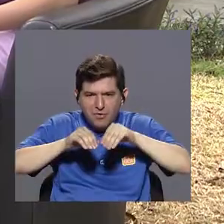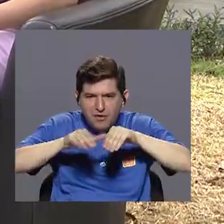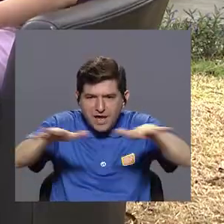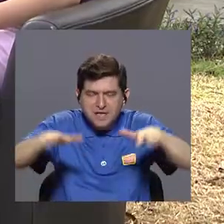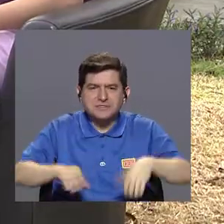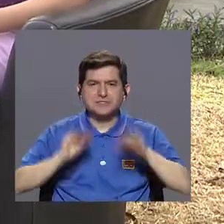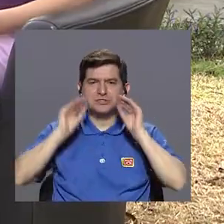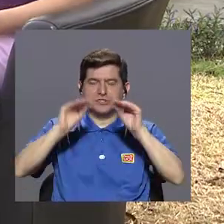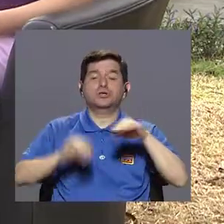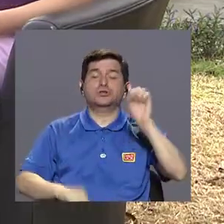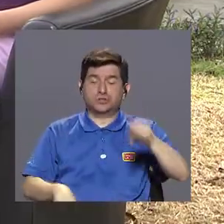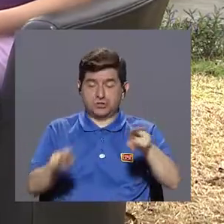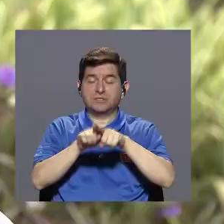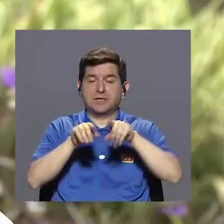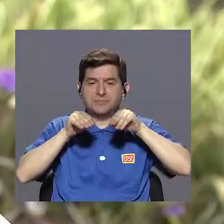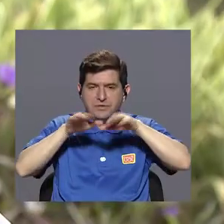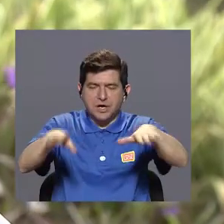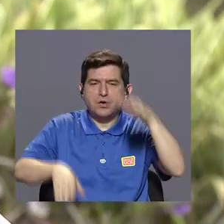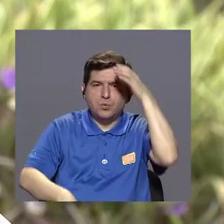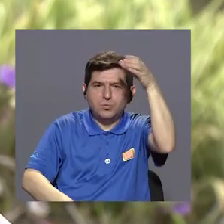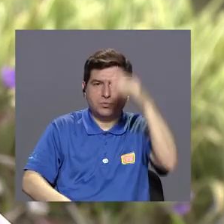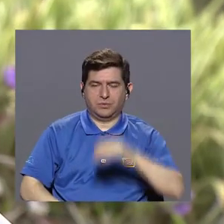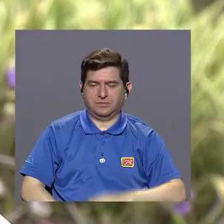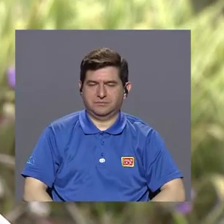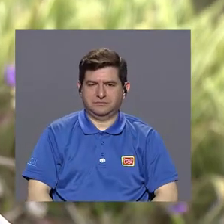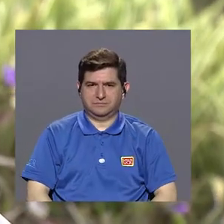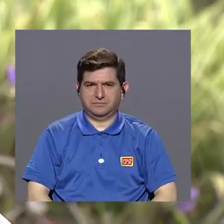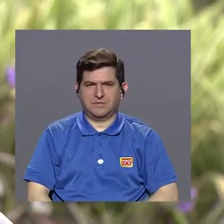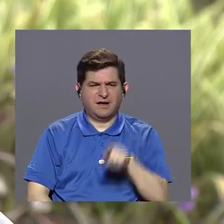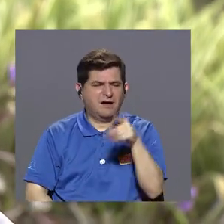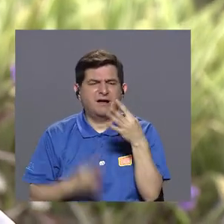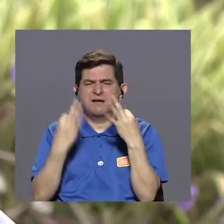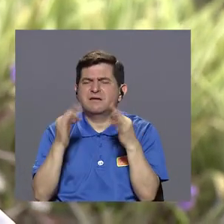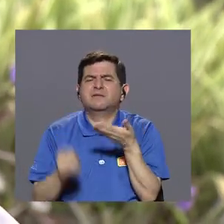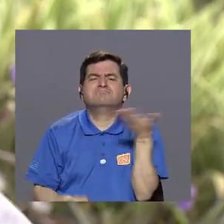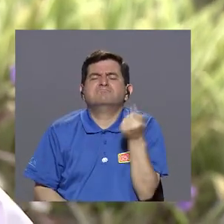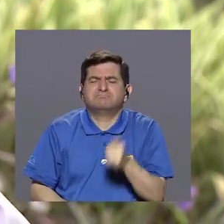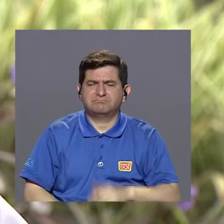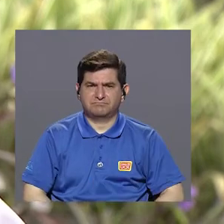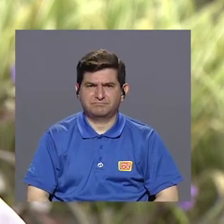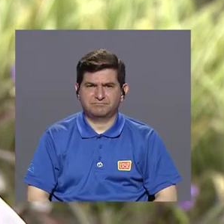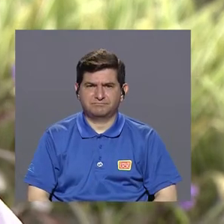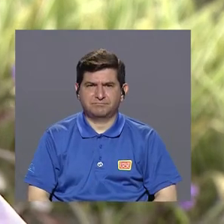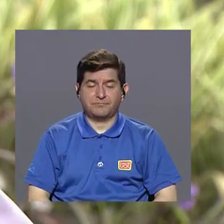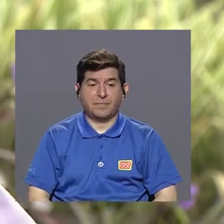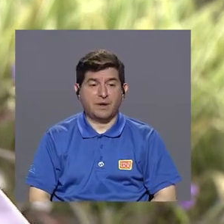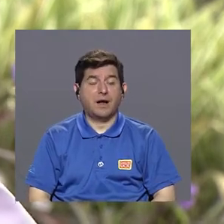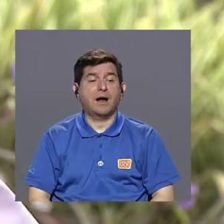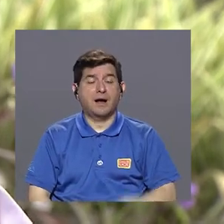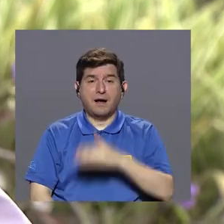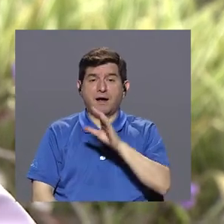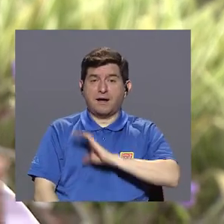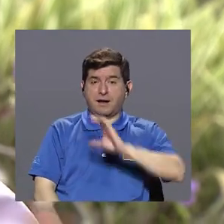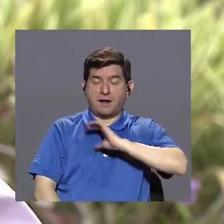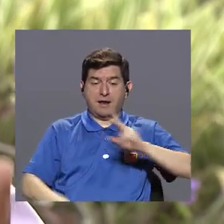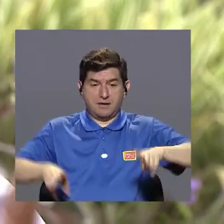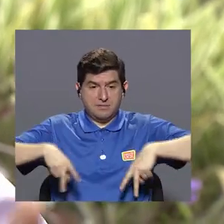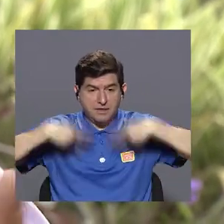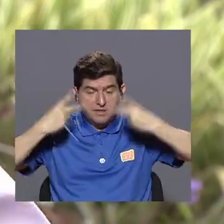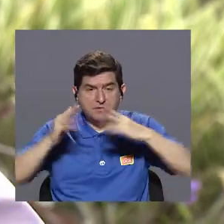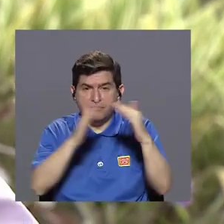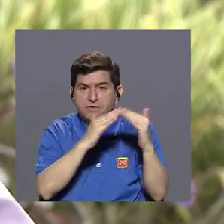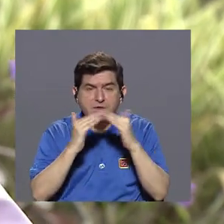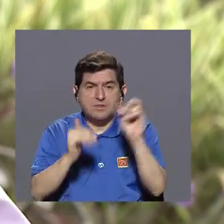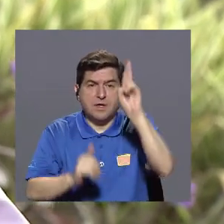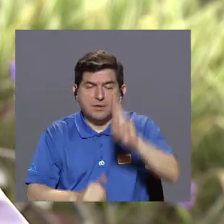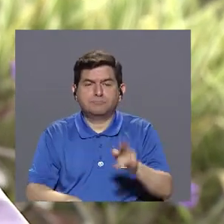Extensión docente, uh-huh. extensión cultural, uh-huh. En esto, ¿qué es lo que buscamos? Bueno, mejorar la calidad de vida del sector de